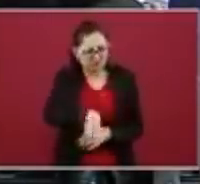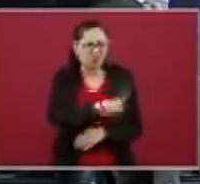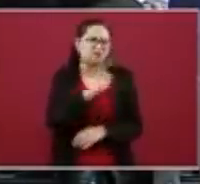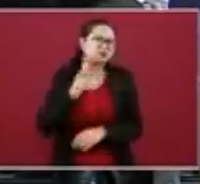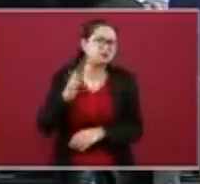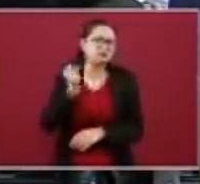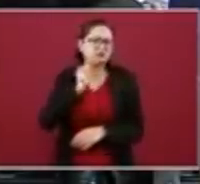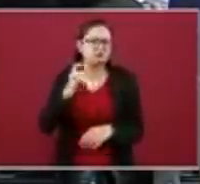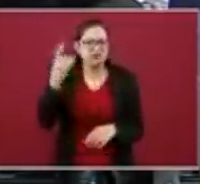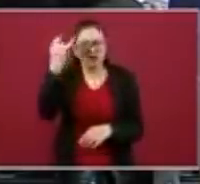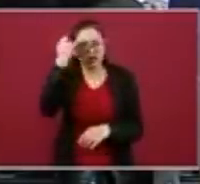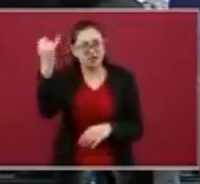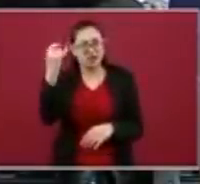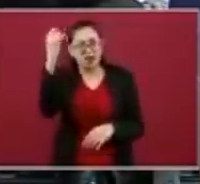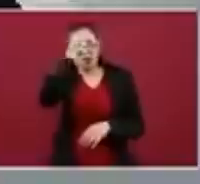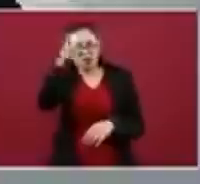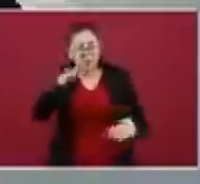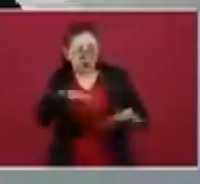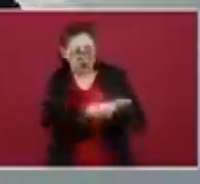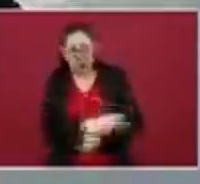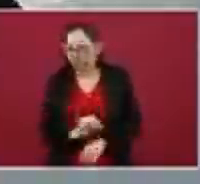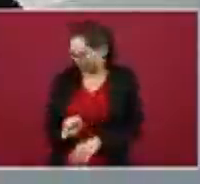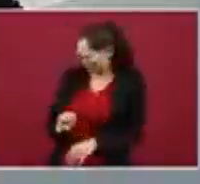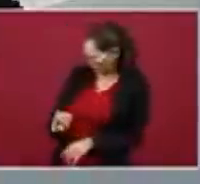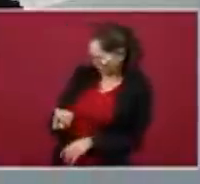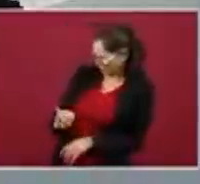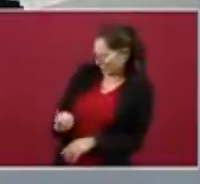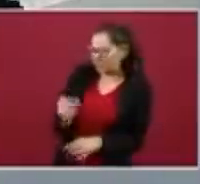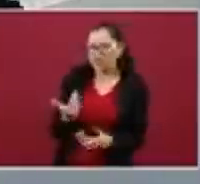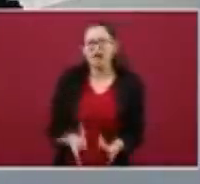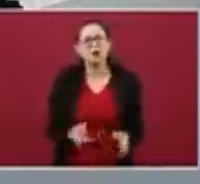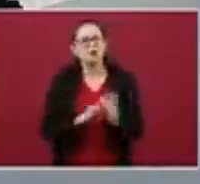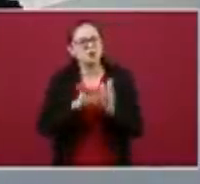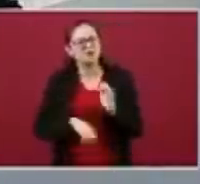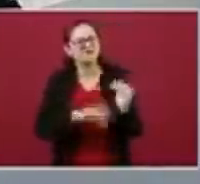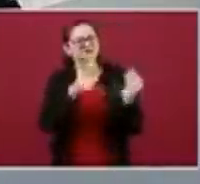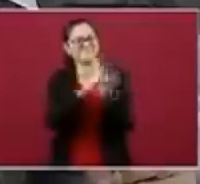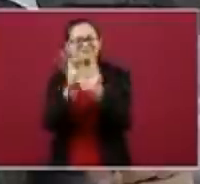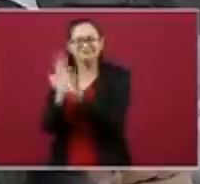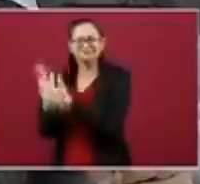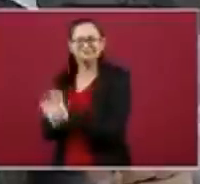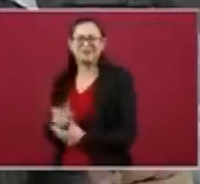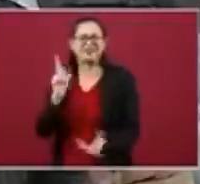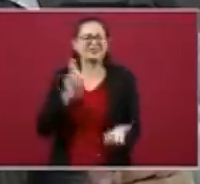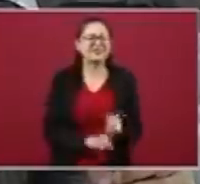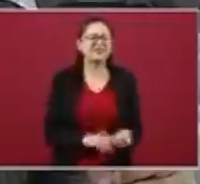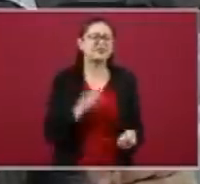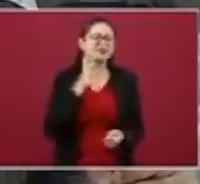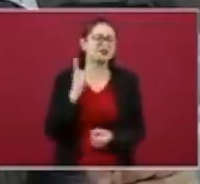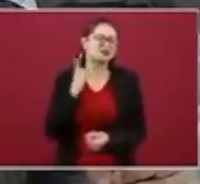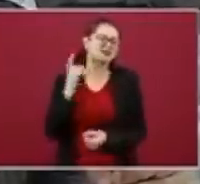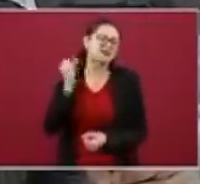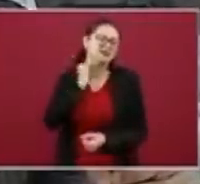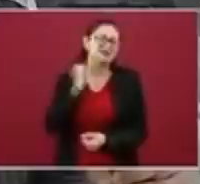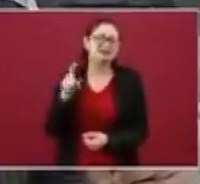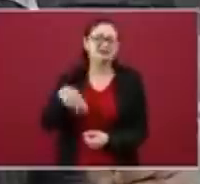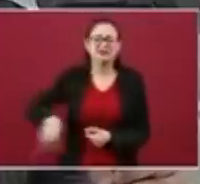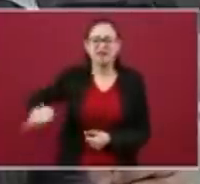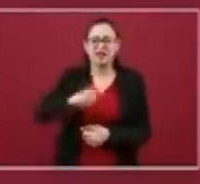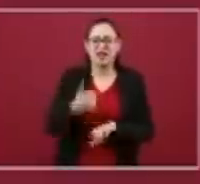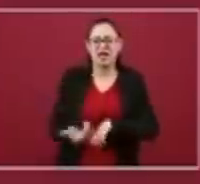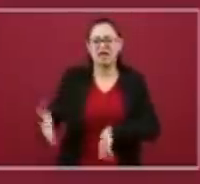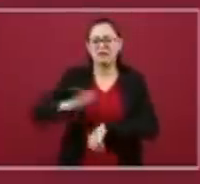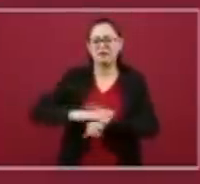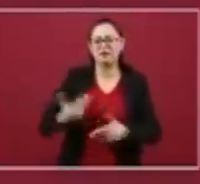los legisladores? Claro que sí. Hay expedientes, por ejemplo, hay muchas personas en el Congreso que en la administración